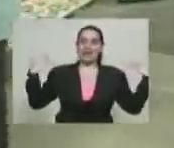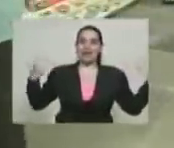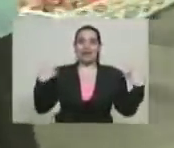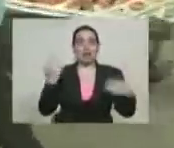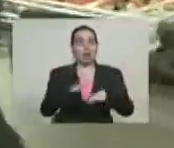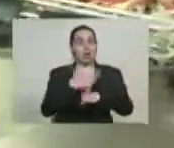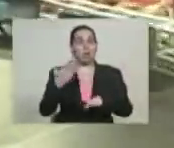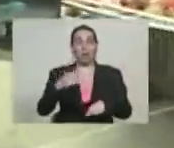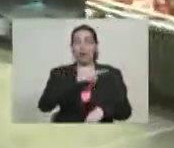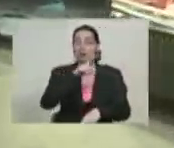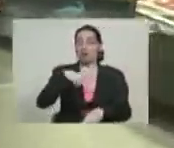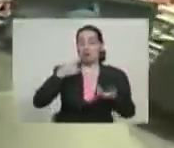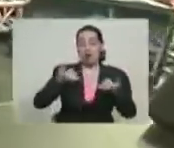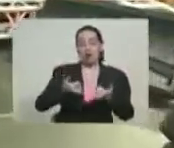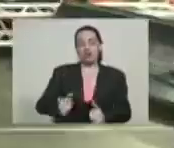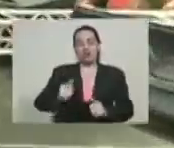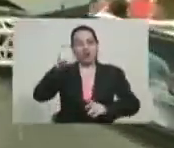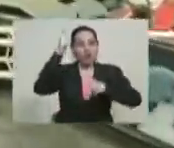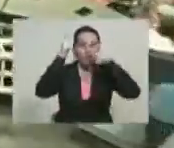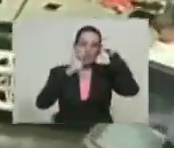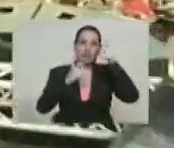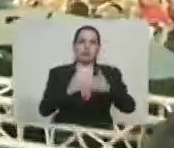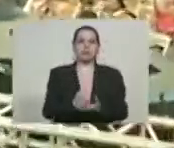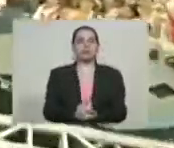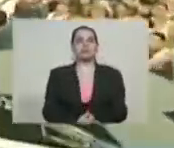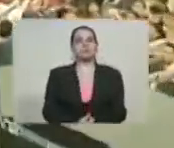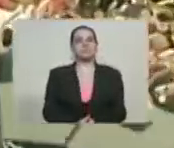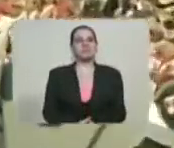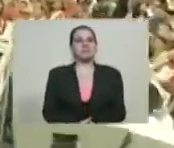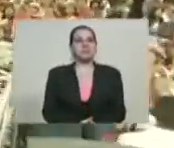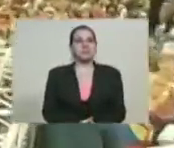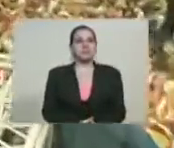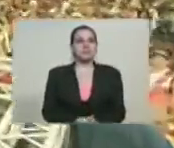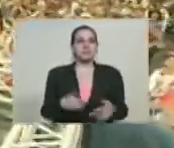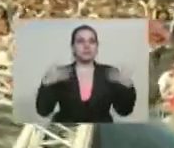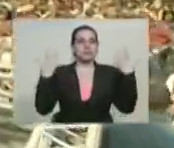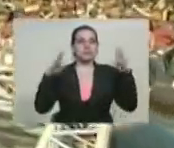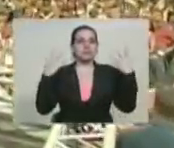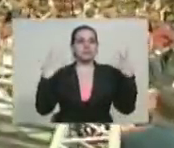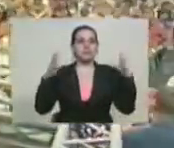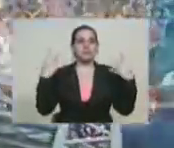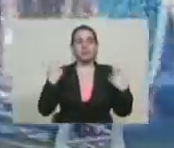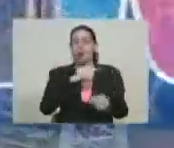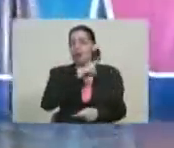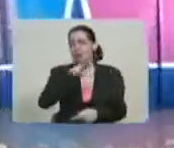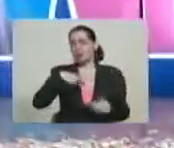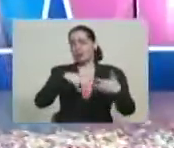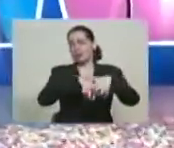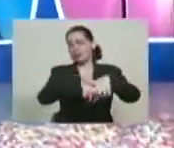los hijos de Hugo Chávez Frías. Somos mayoría,